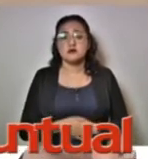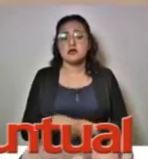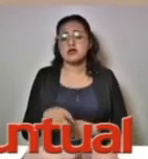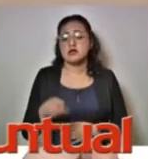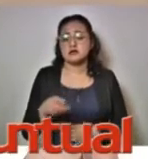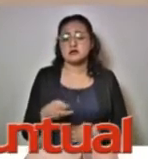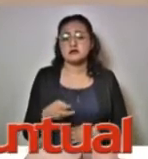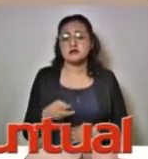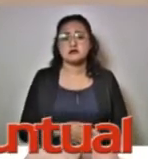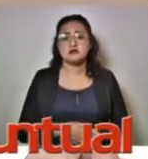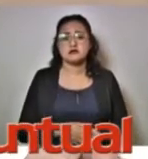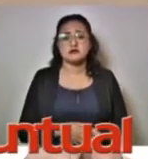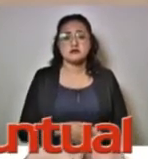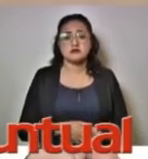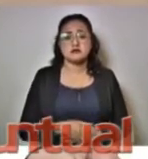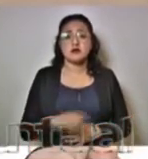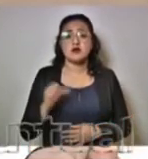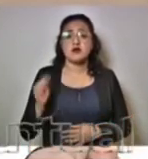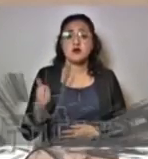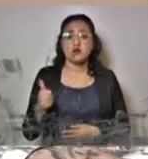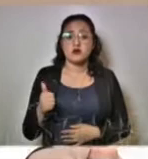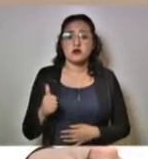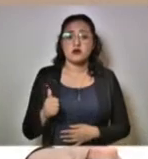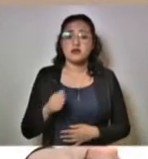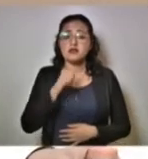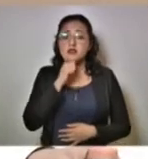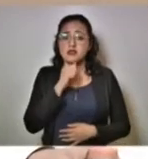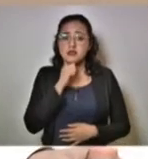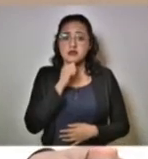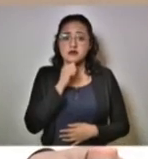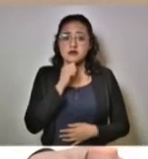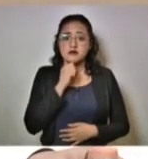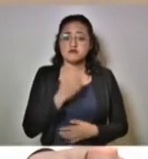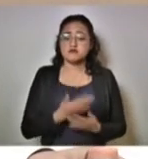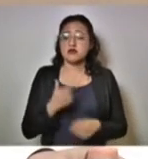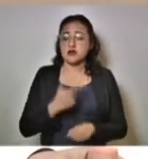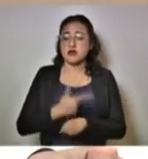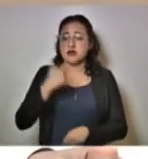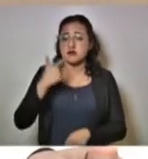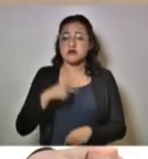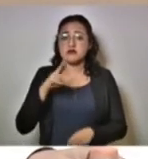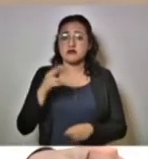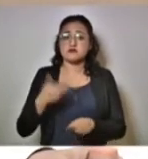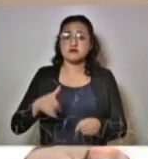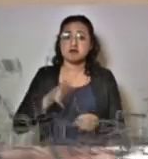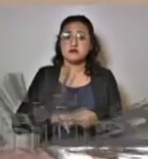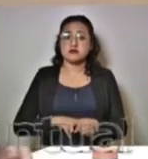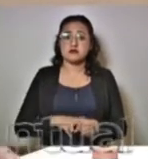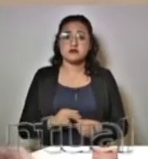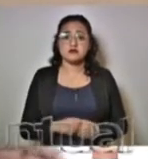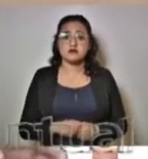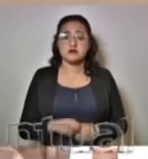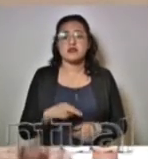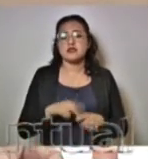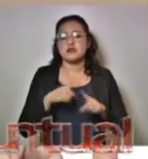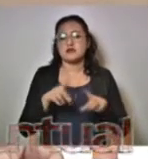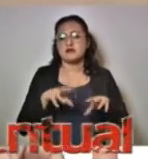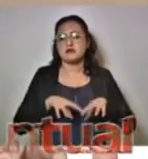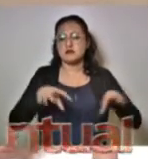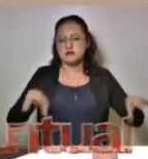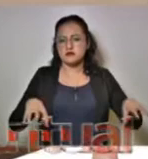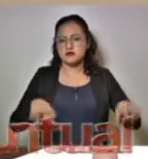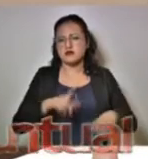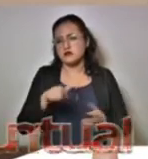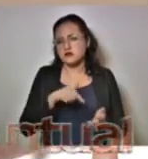causa 11 aún se encuentran en estado grave hospitalizados en distintas unidades